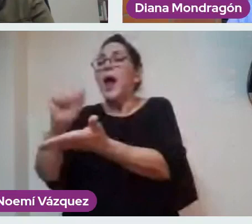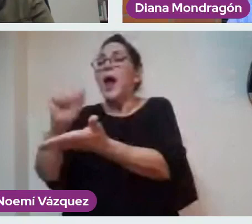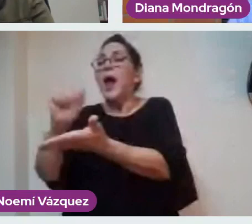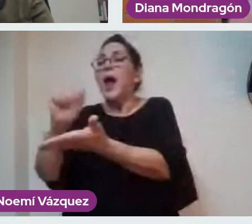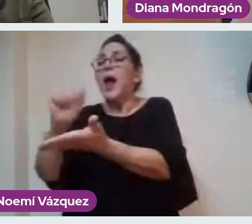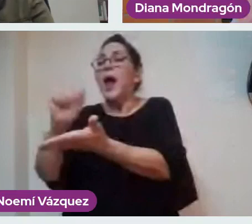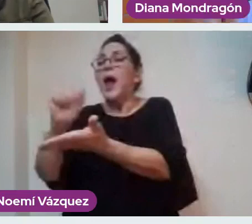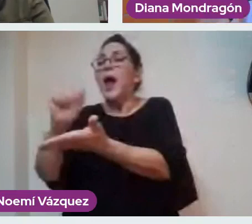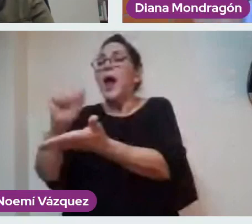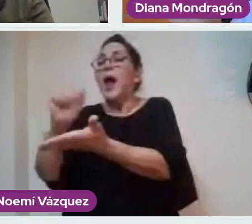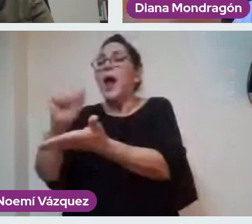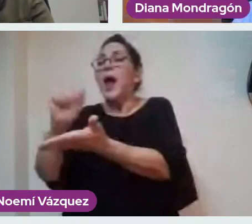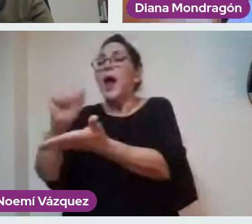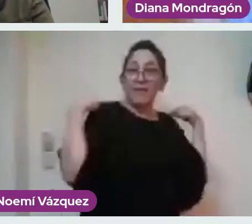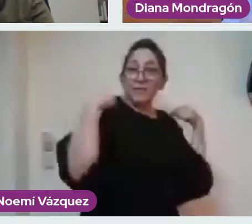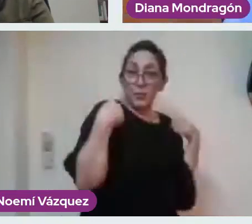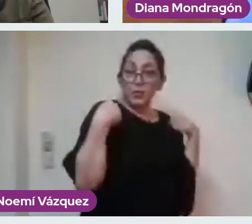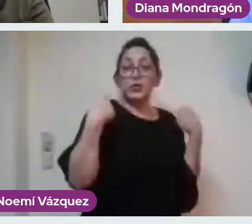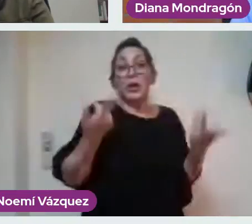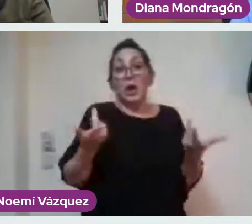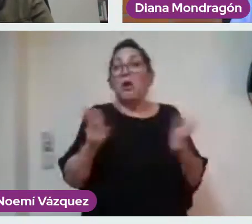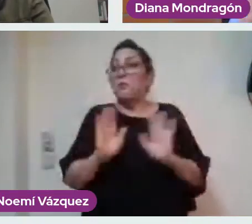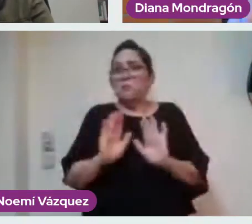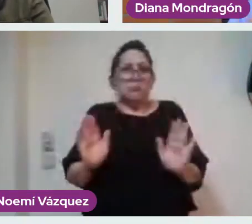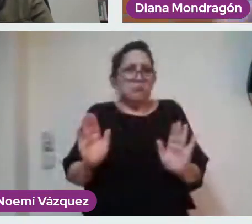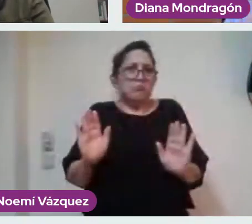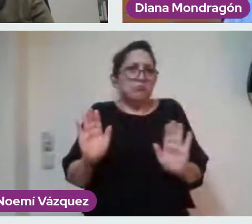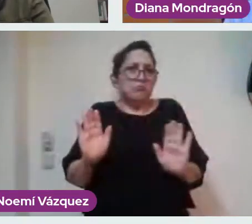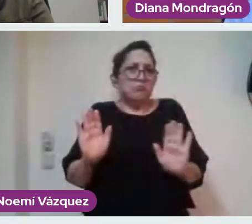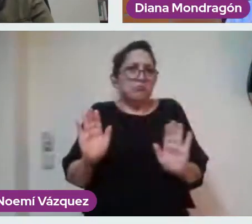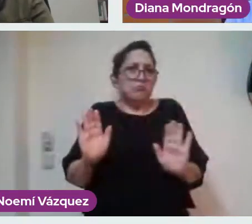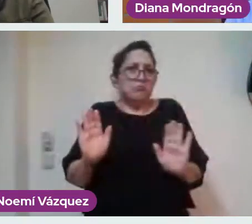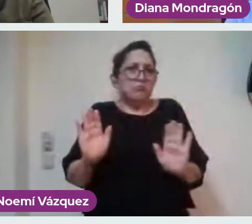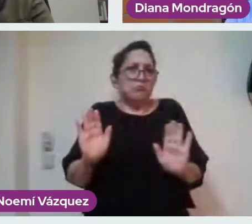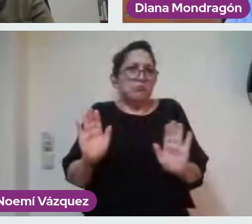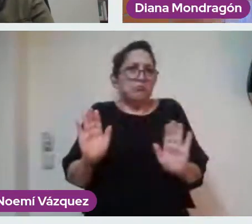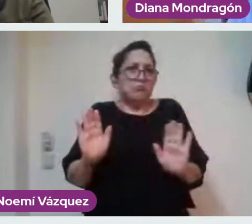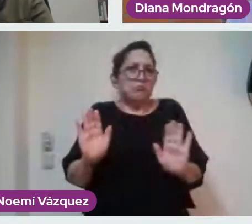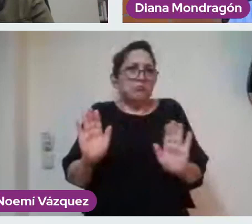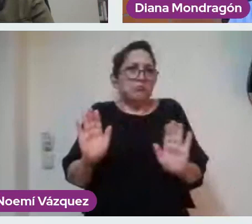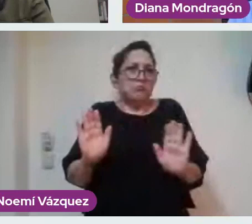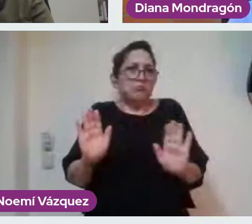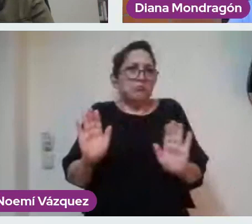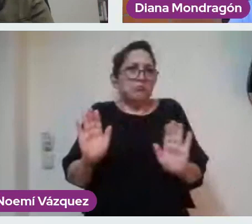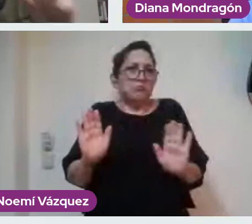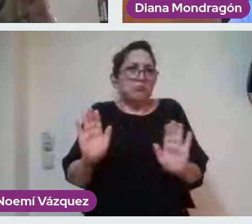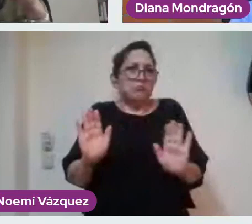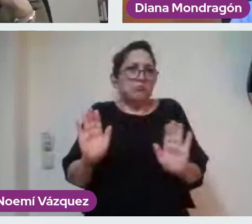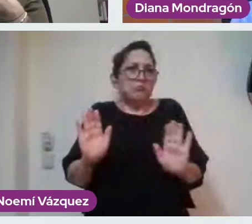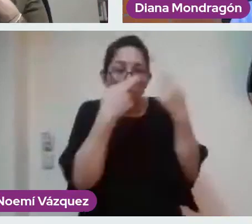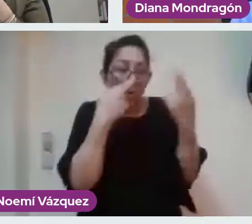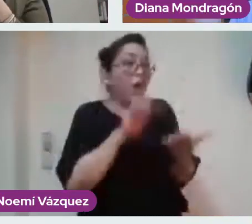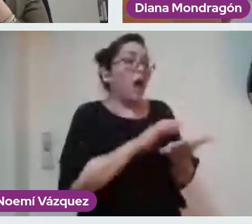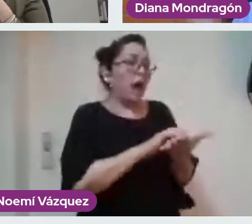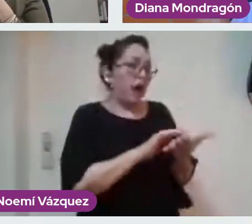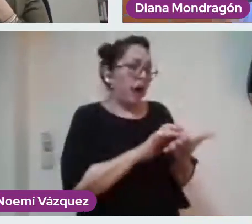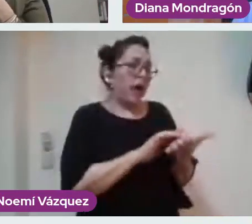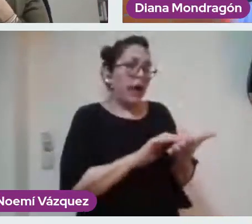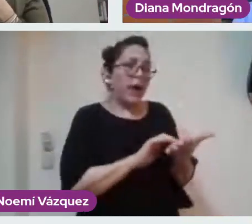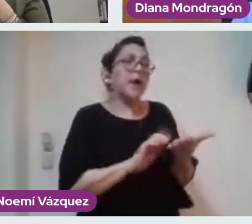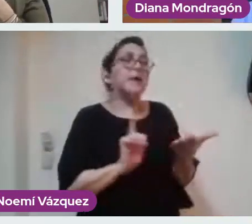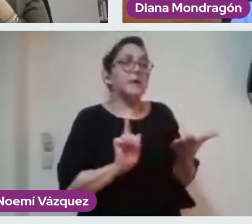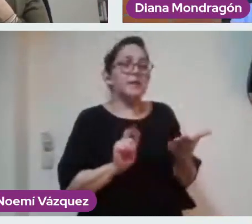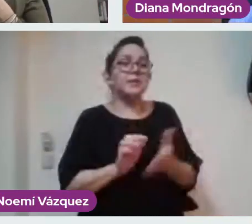y ya sabemos que los papás o los docentes tenemos la obligación de revisar, ¿no?, estos diarios,